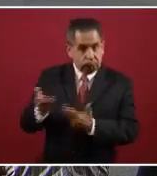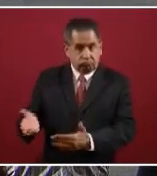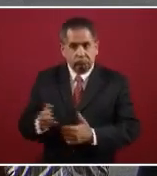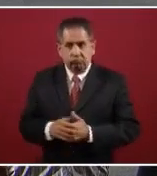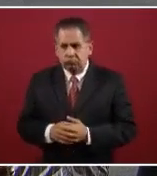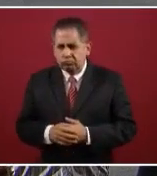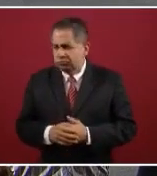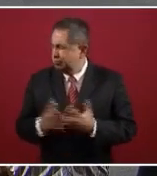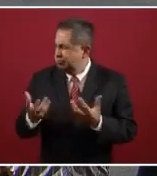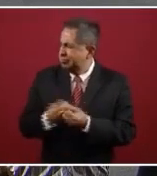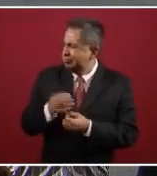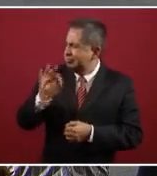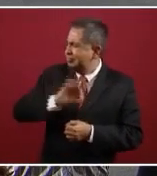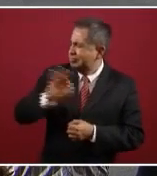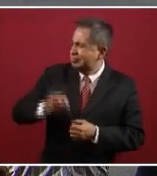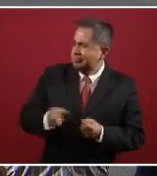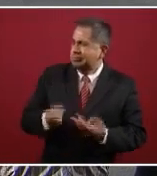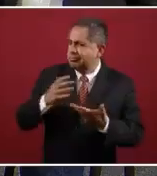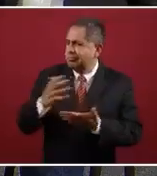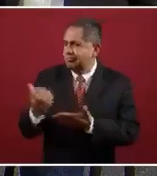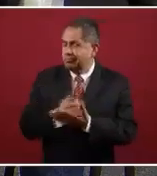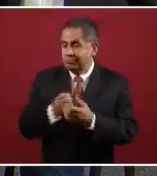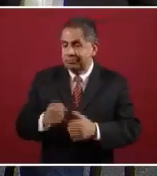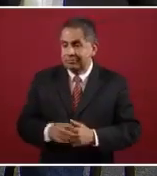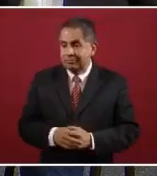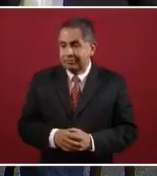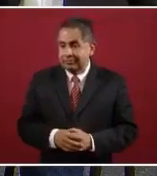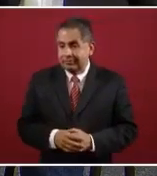¿Con cuánto porcentaje ganaste?